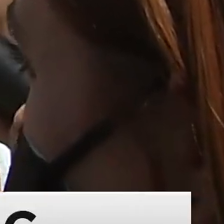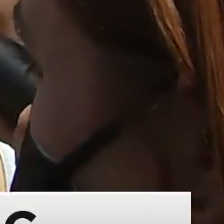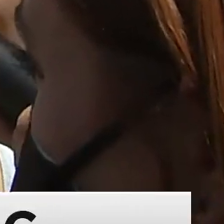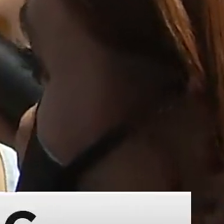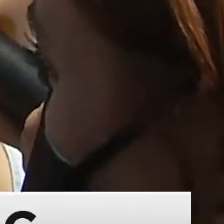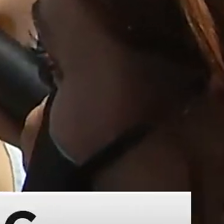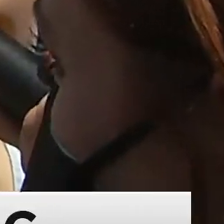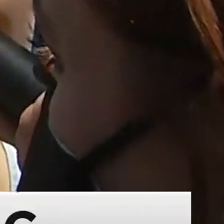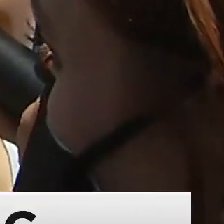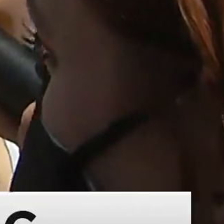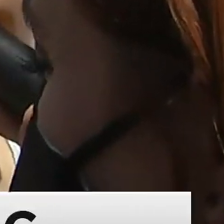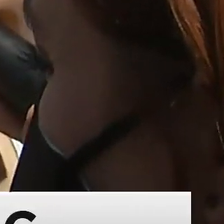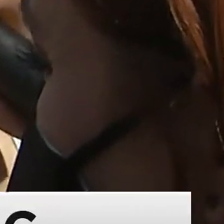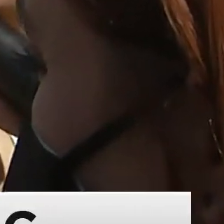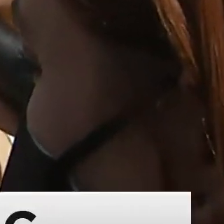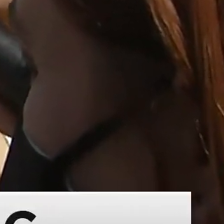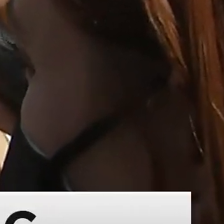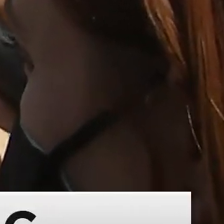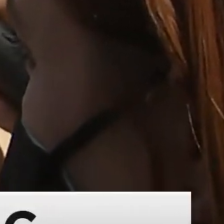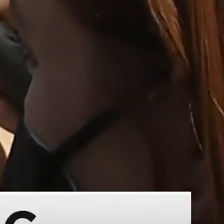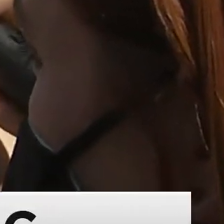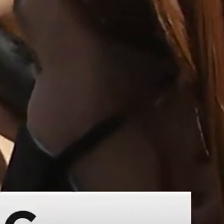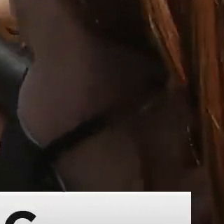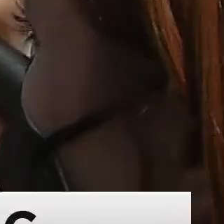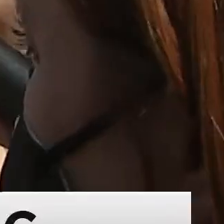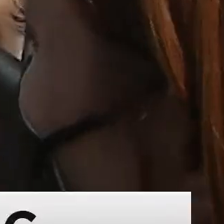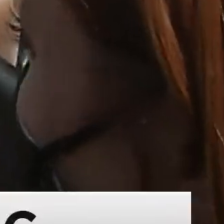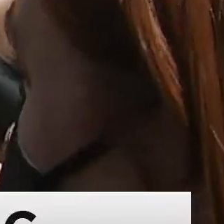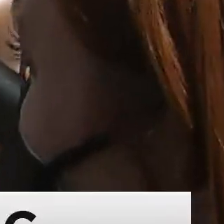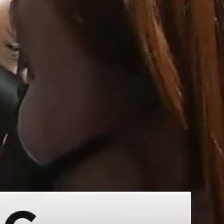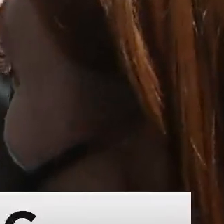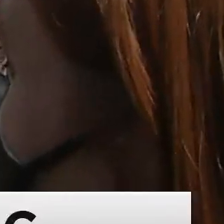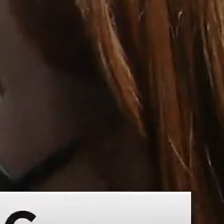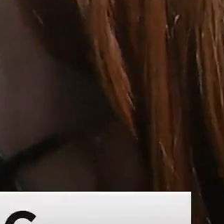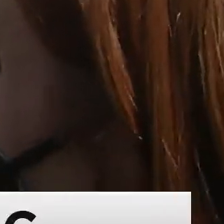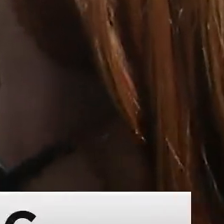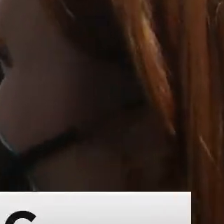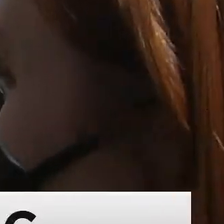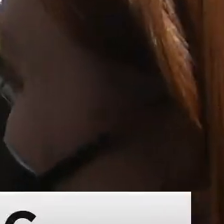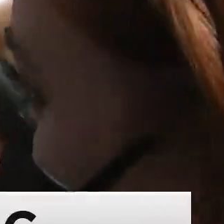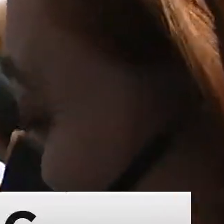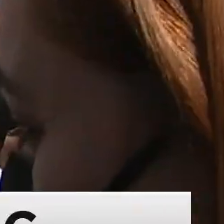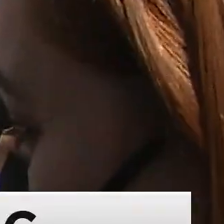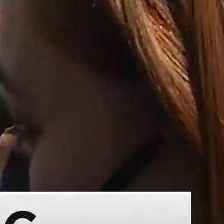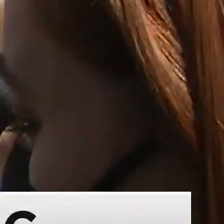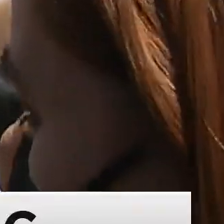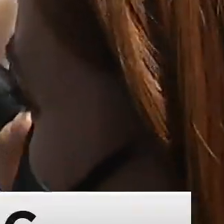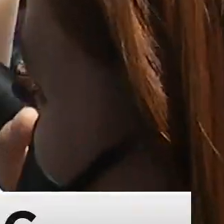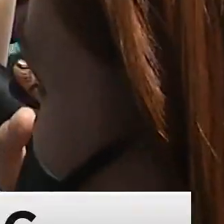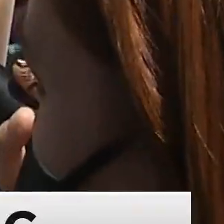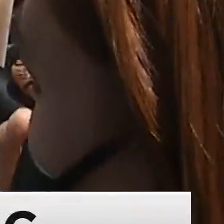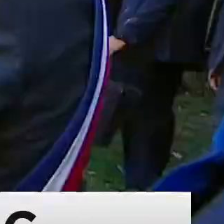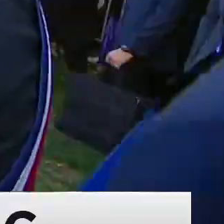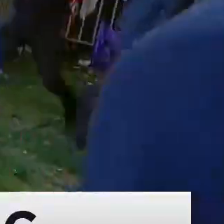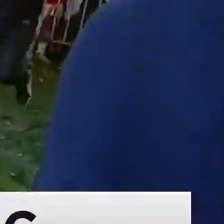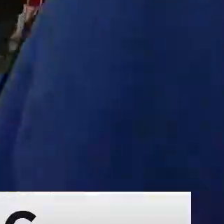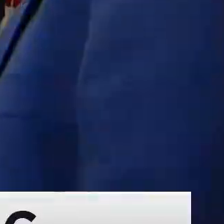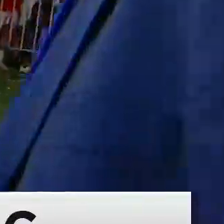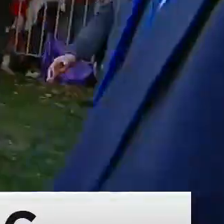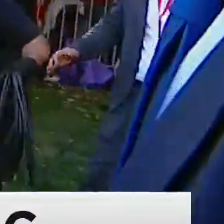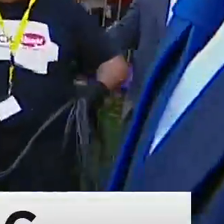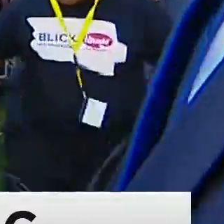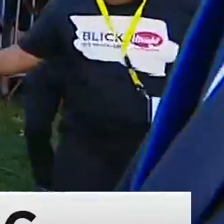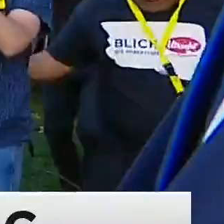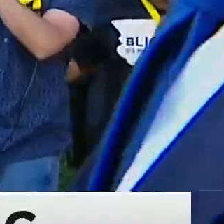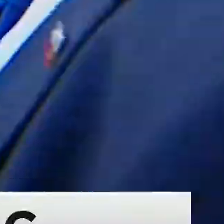a extender el estado de excepción constitucional en el Gualmapu, es lo que hemos dicho permanentemente y lo reiteramos. Boric